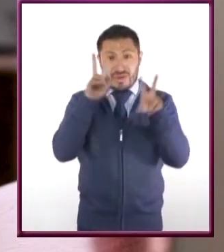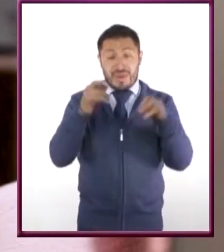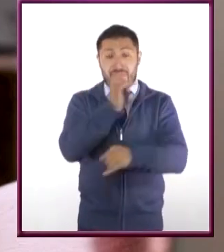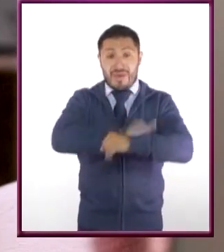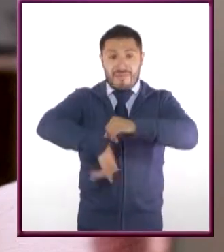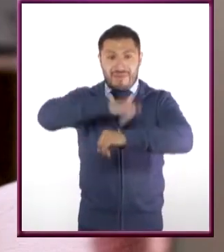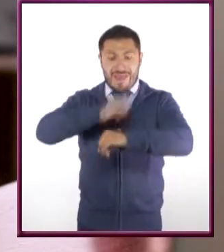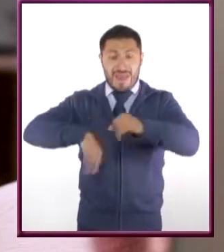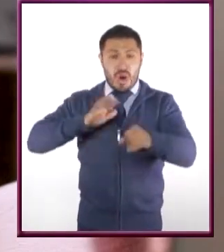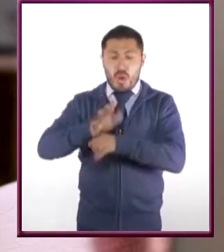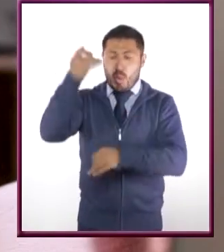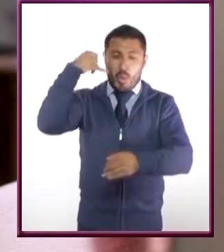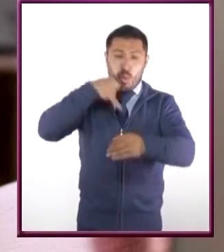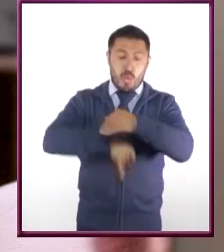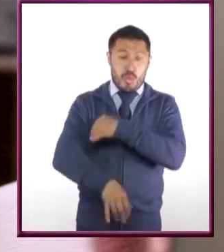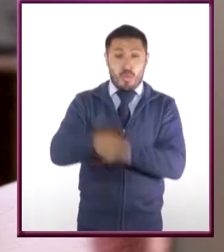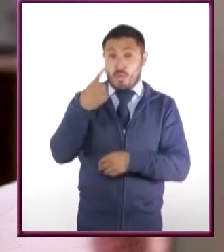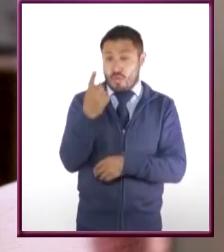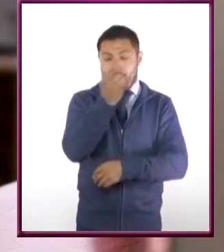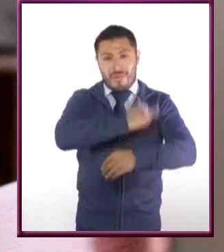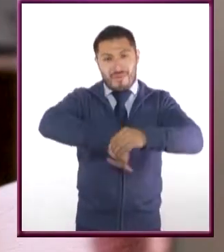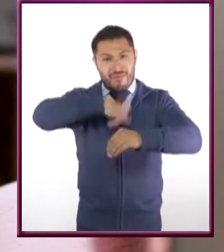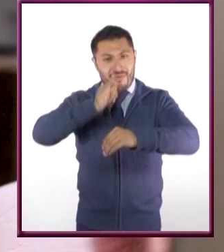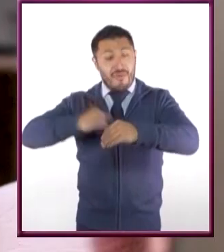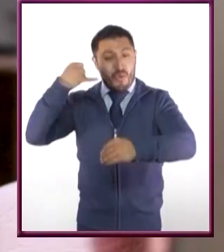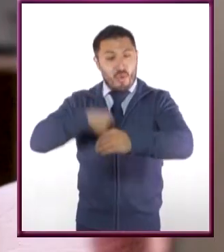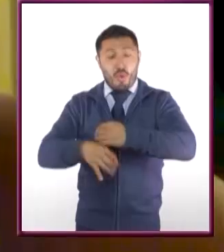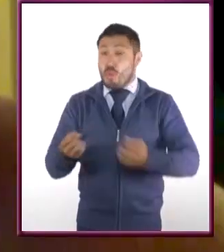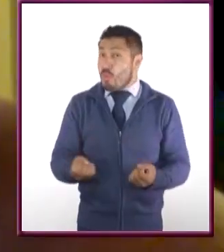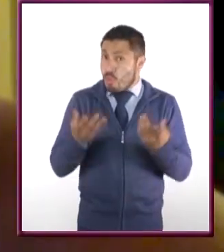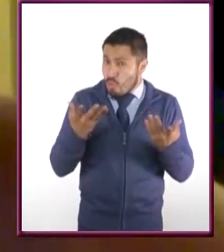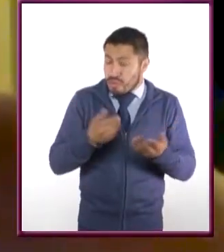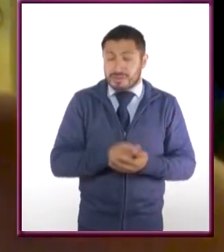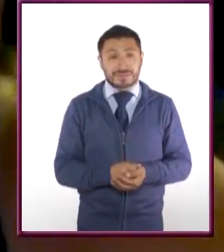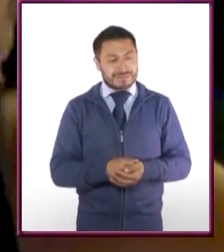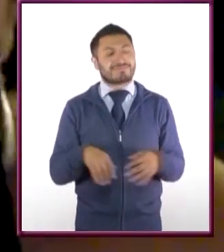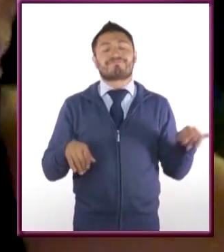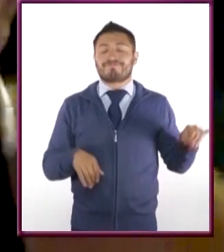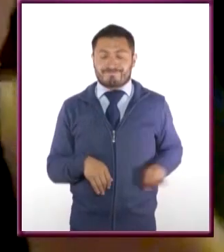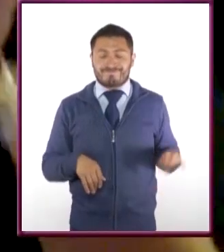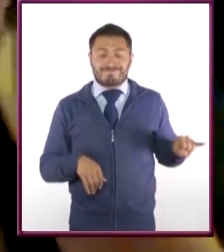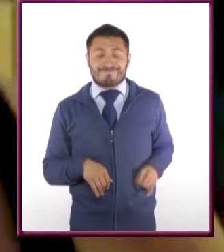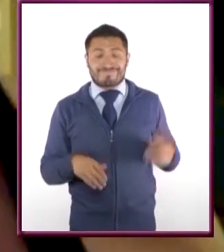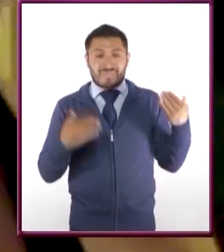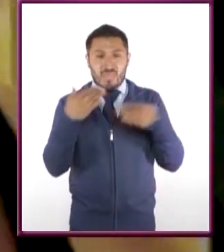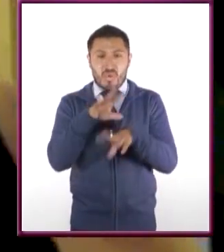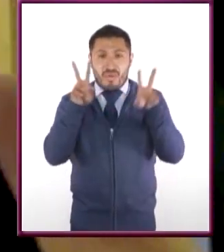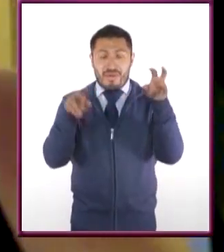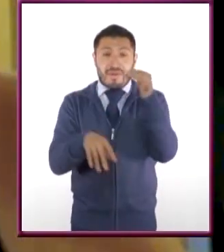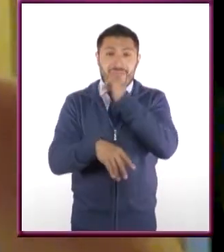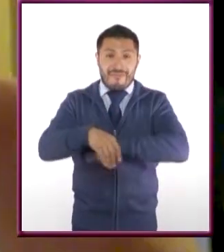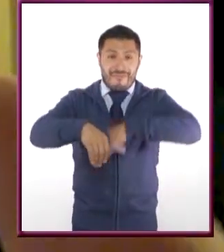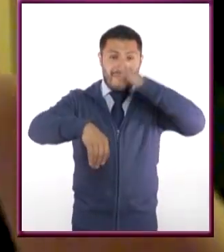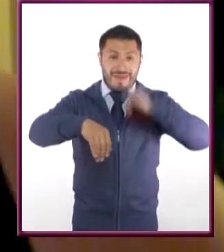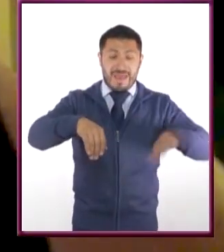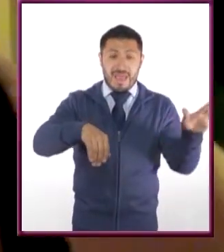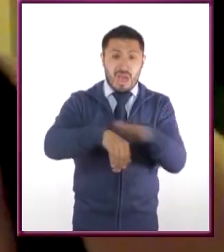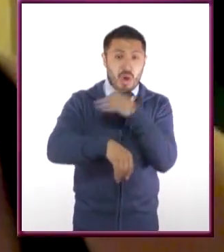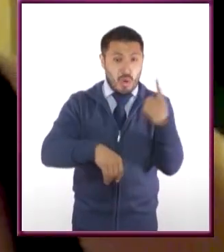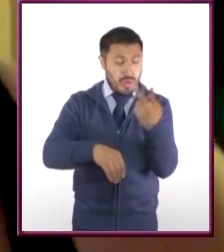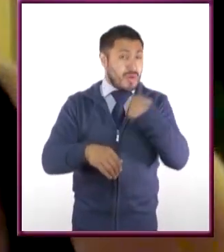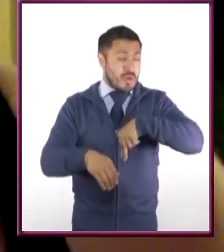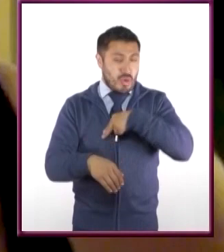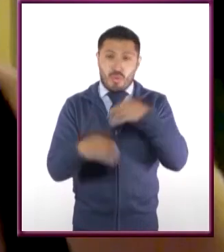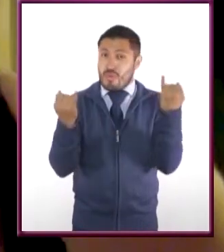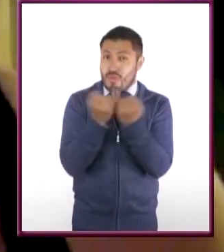qué profundidad puede llegar una ballena? Fíjate que es muy interesante hablar de ballenas porque las ballenas, igual que